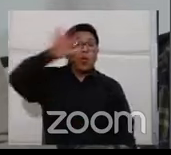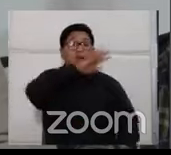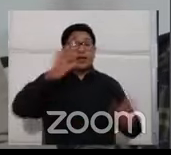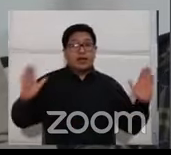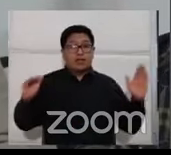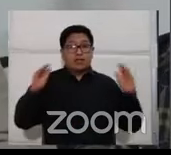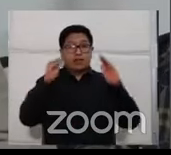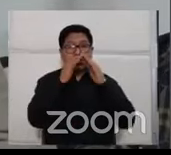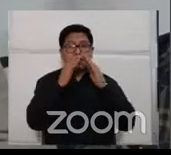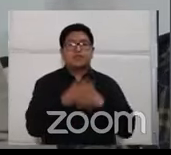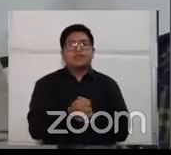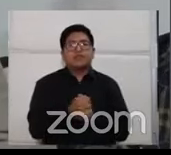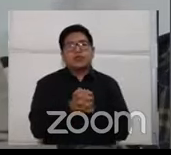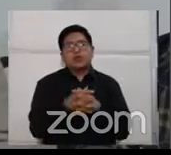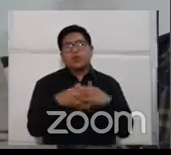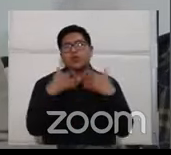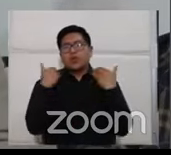muy